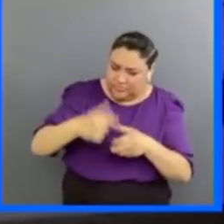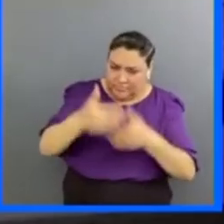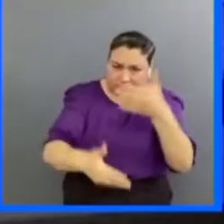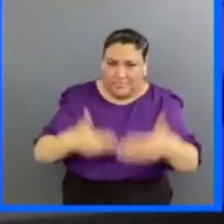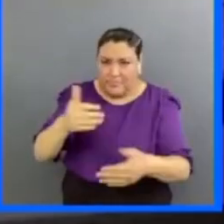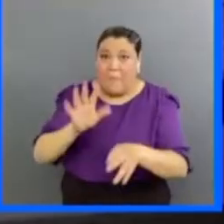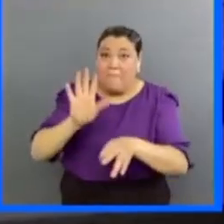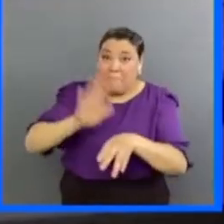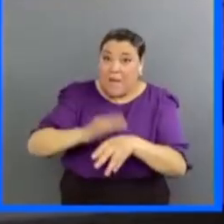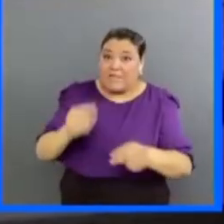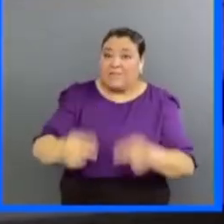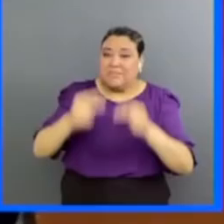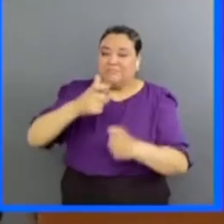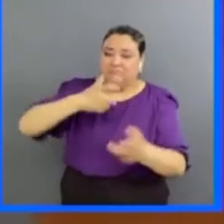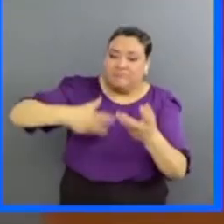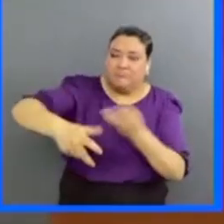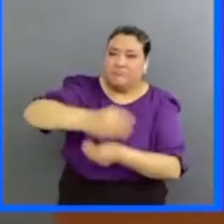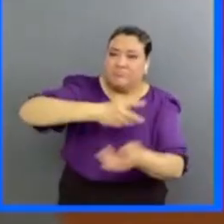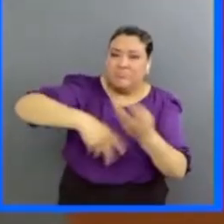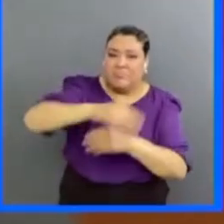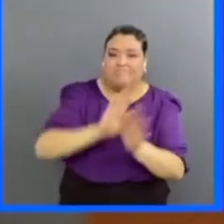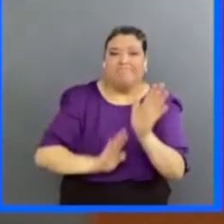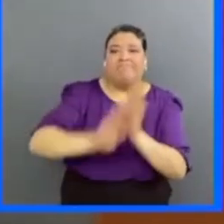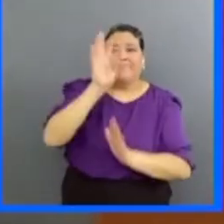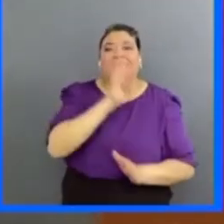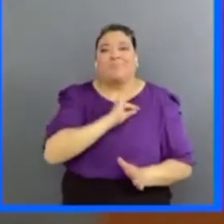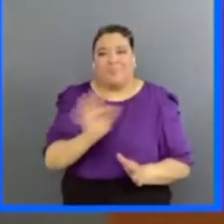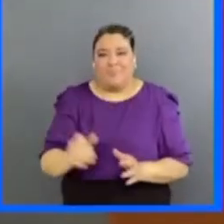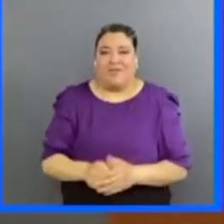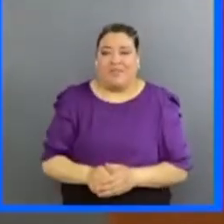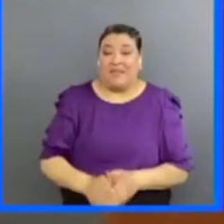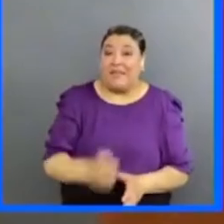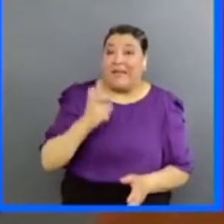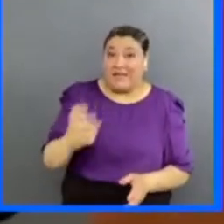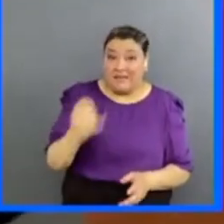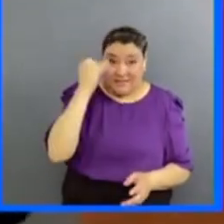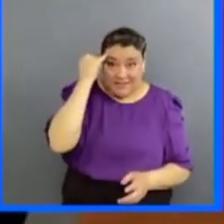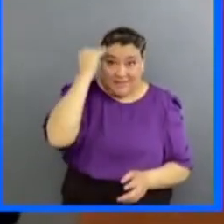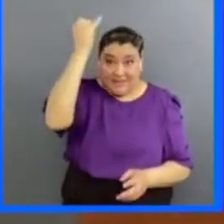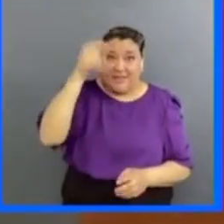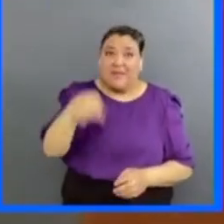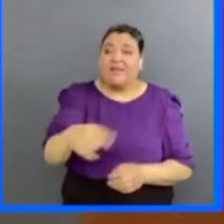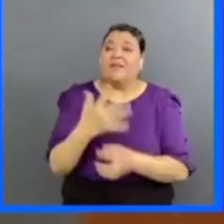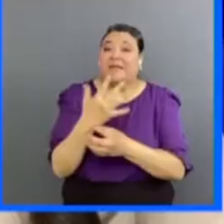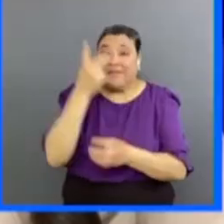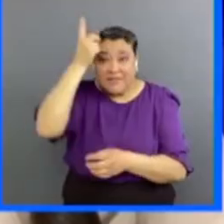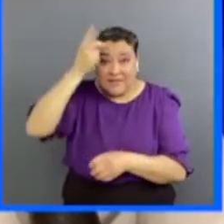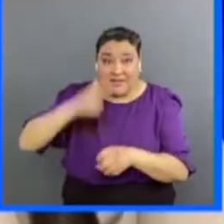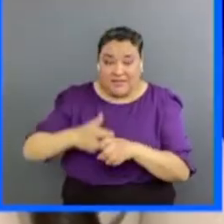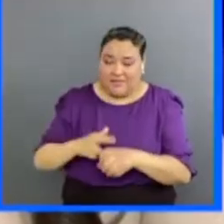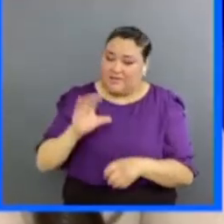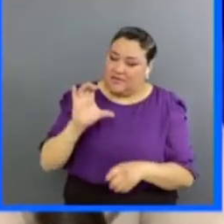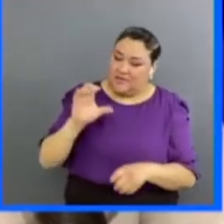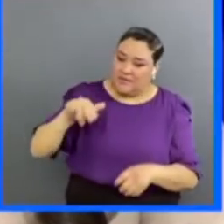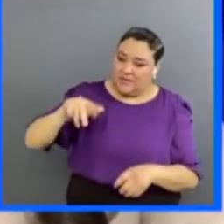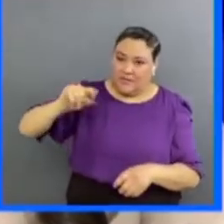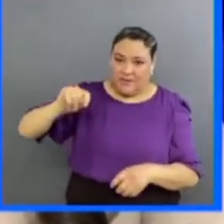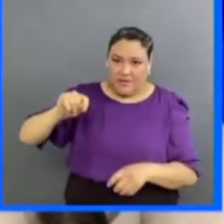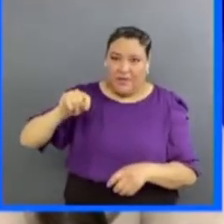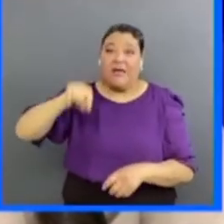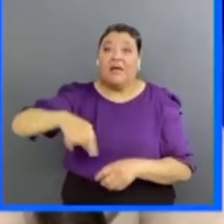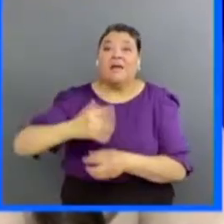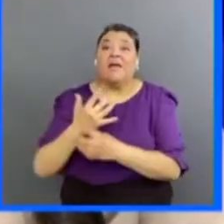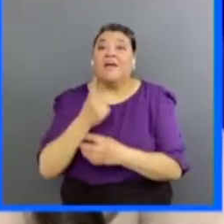el desarrollo económico del sector. Esta iniciativa, aseguró el director de la CNT, contribuye a la